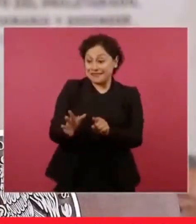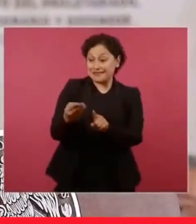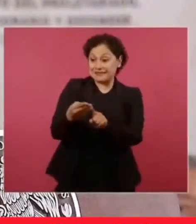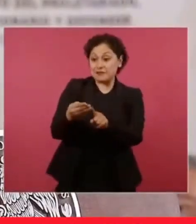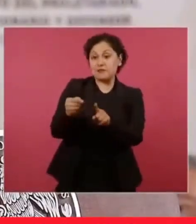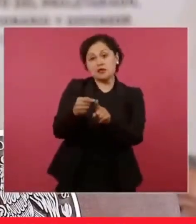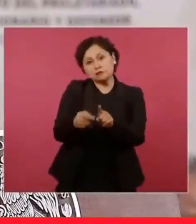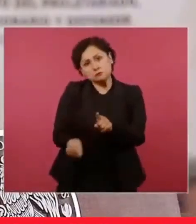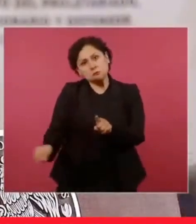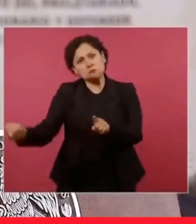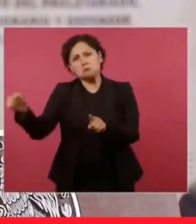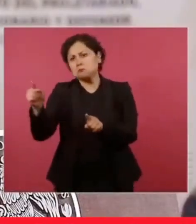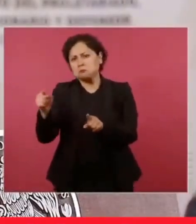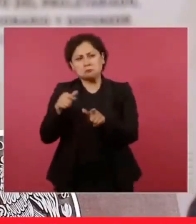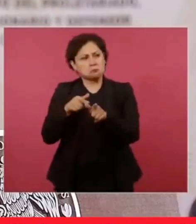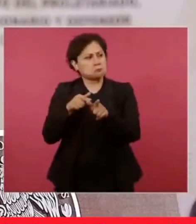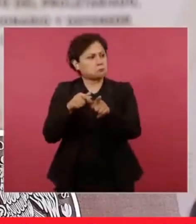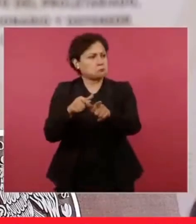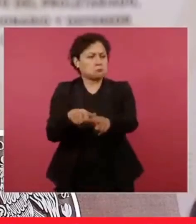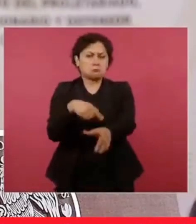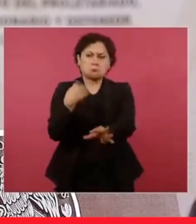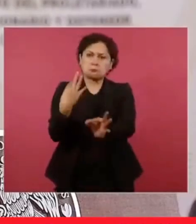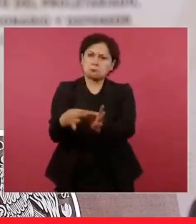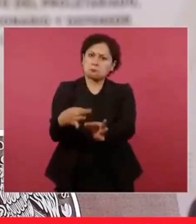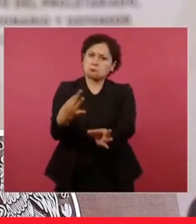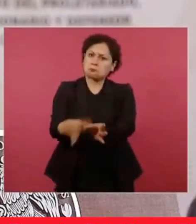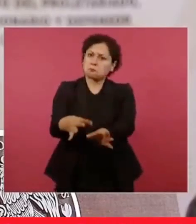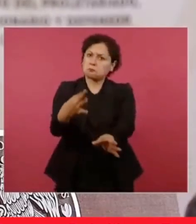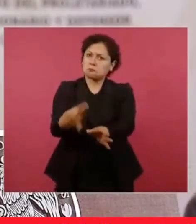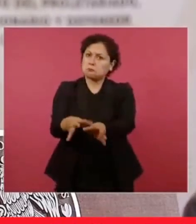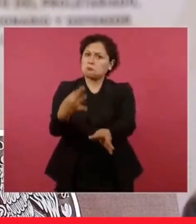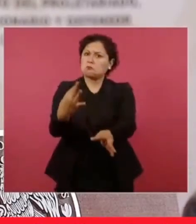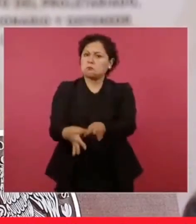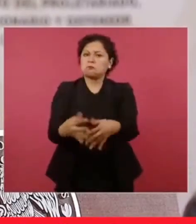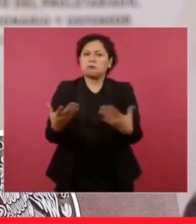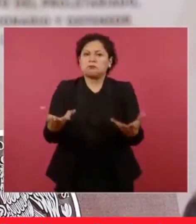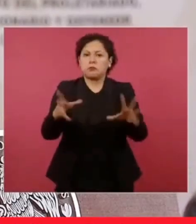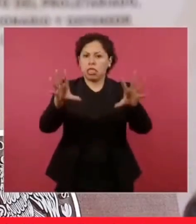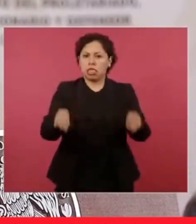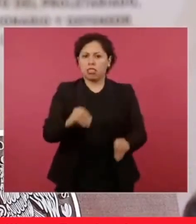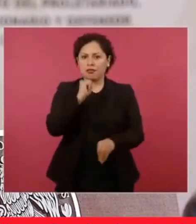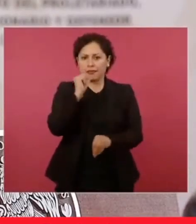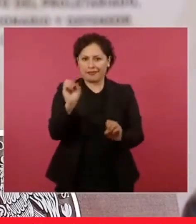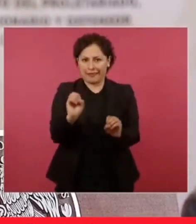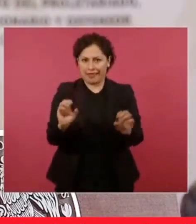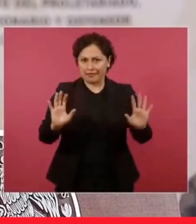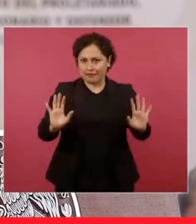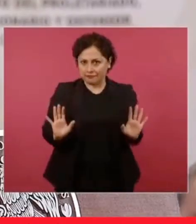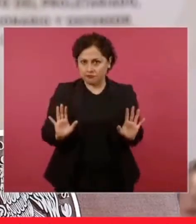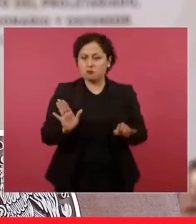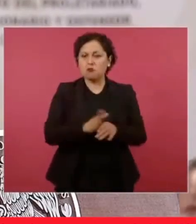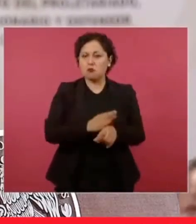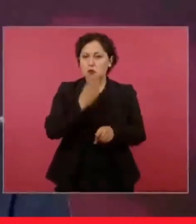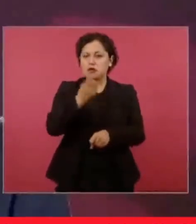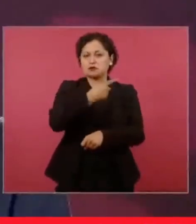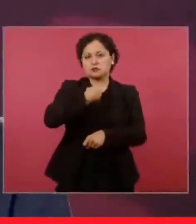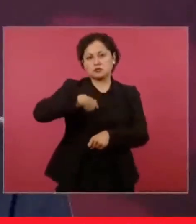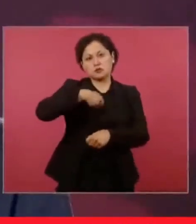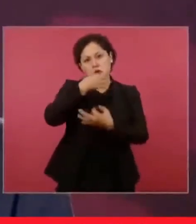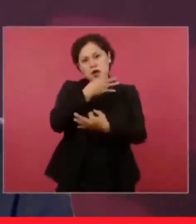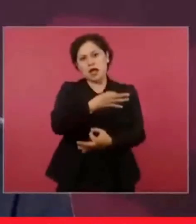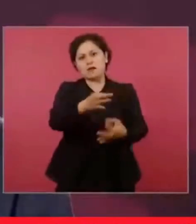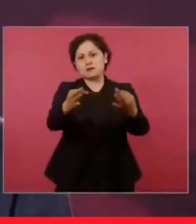tenemos condiciones favorables y se demuestra en no haber tenido ninguna interrupción. Podemos garantizar que estas